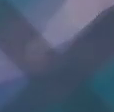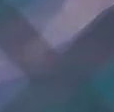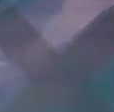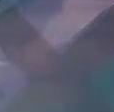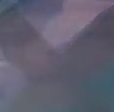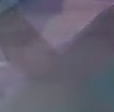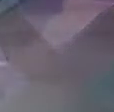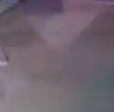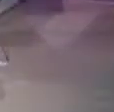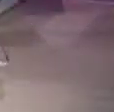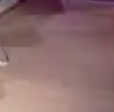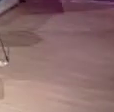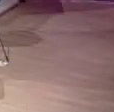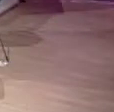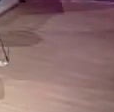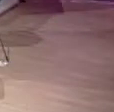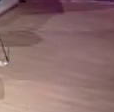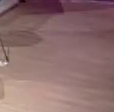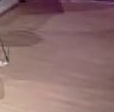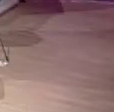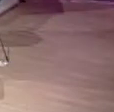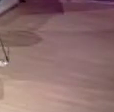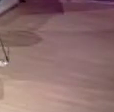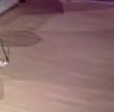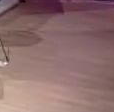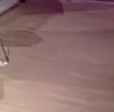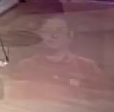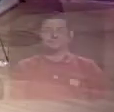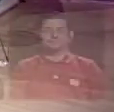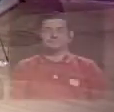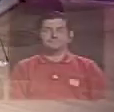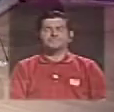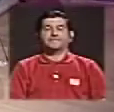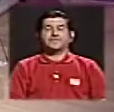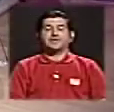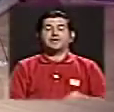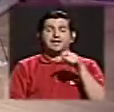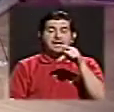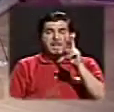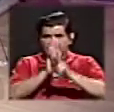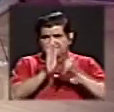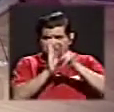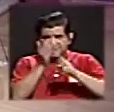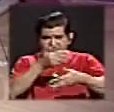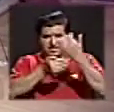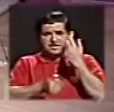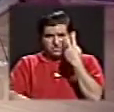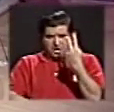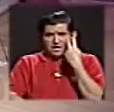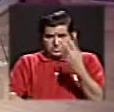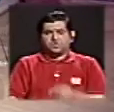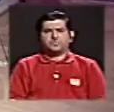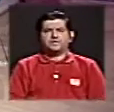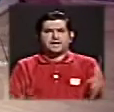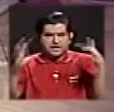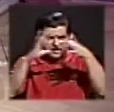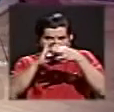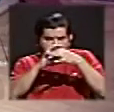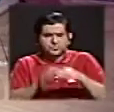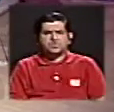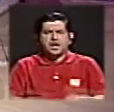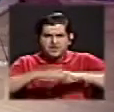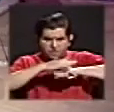Gracias por acompañarnos una vez más en Irreverencias. En el marco de este video que acabamos de ver sobre